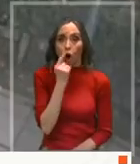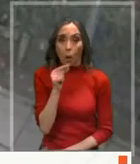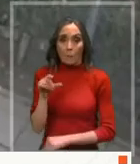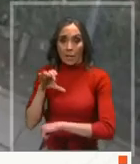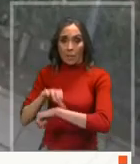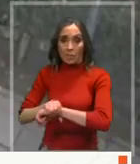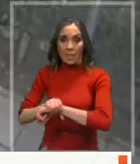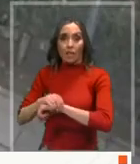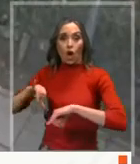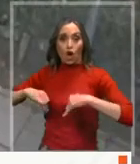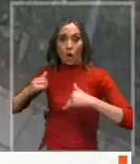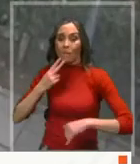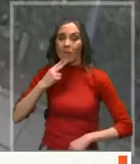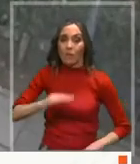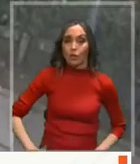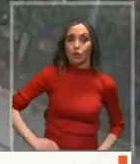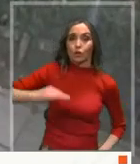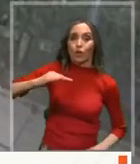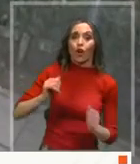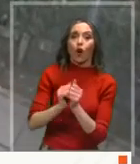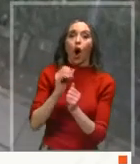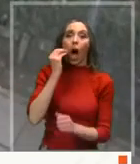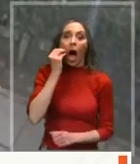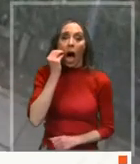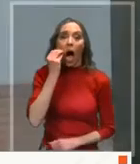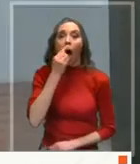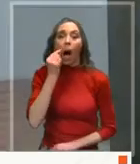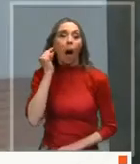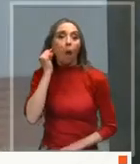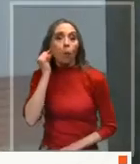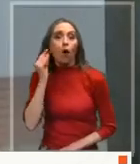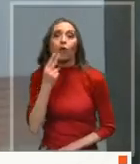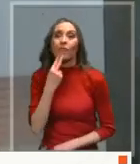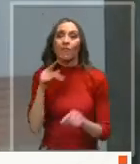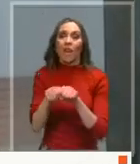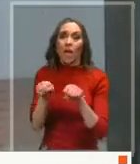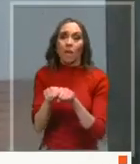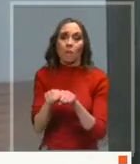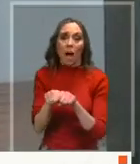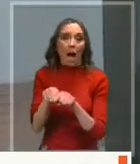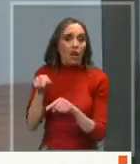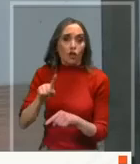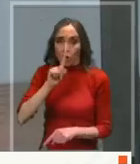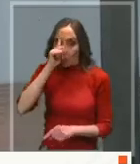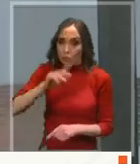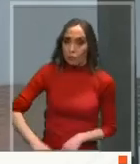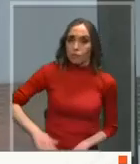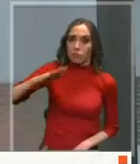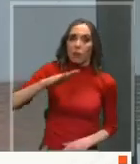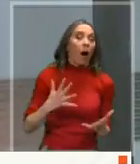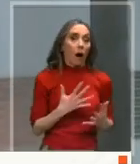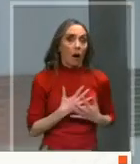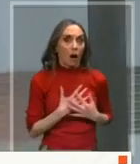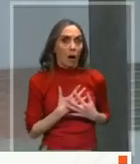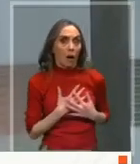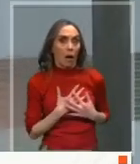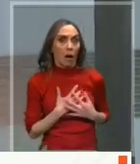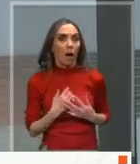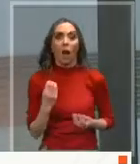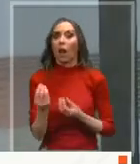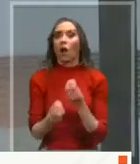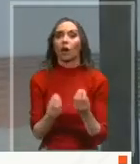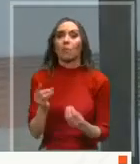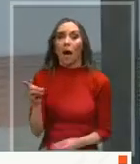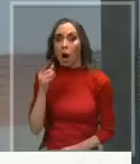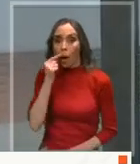desde pequeño en el lugar con sus abuelos y sus hermanos. A nosotros nos llegó muy fuerte por lo que está sucediendo este